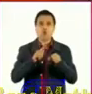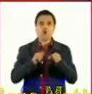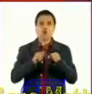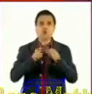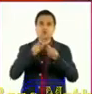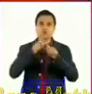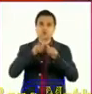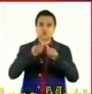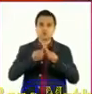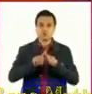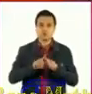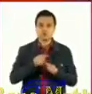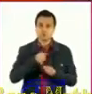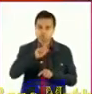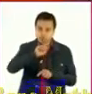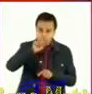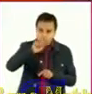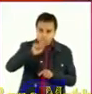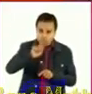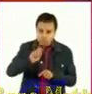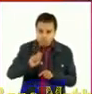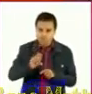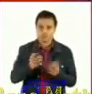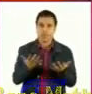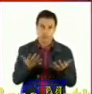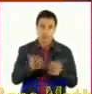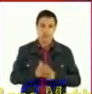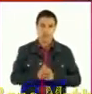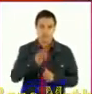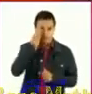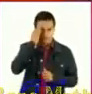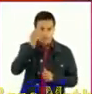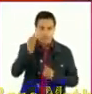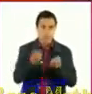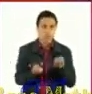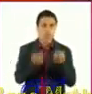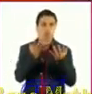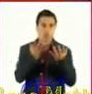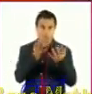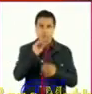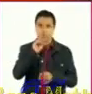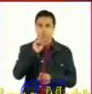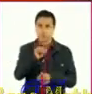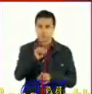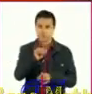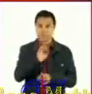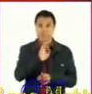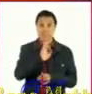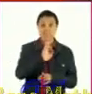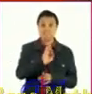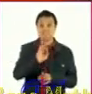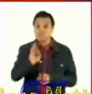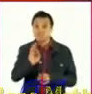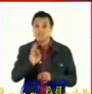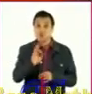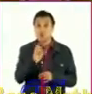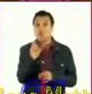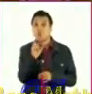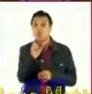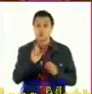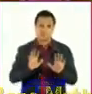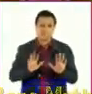De este modo podremos tener claro cuánto tiempo debemos dedicar, independientemente de la fecha en que iniciemos y